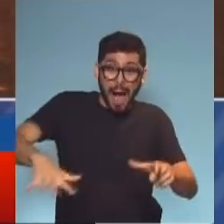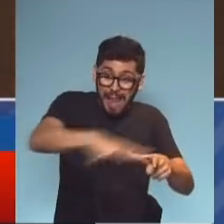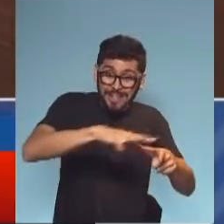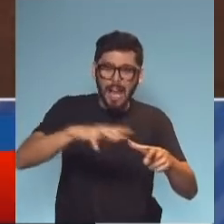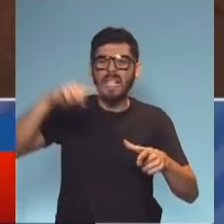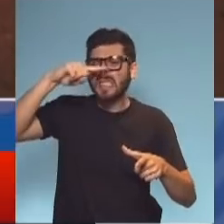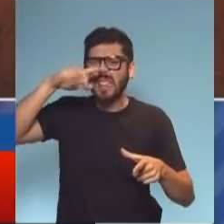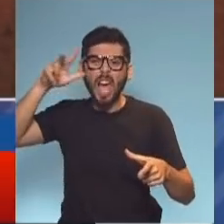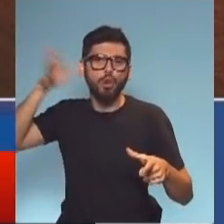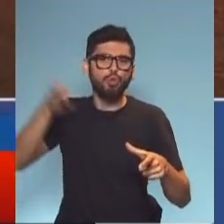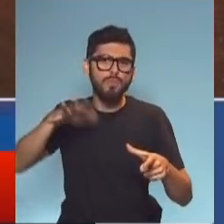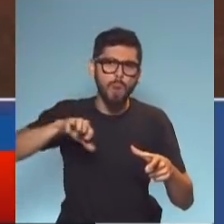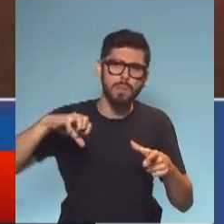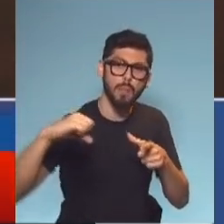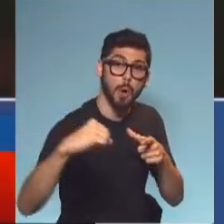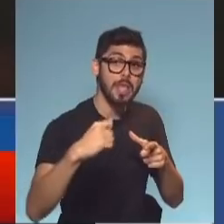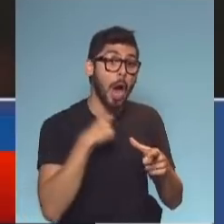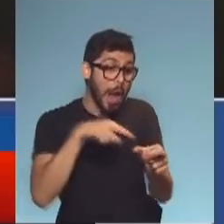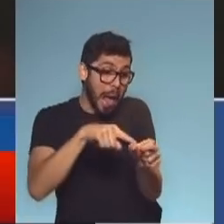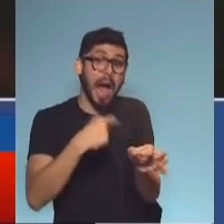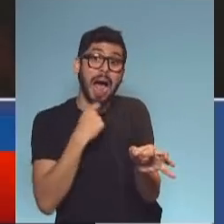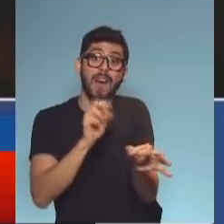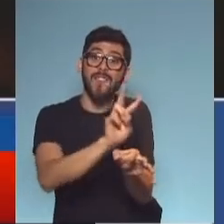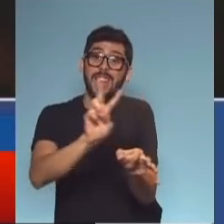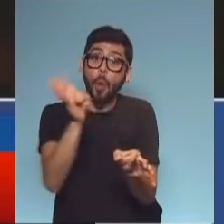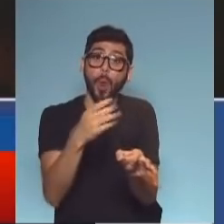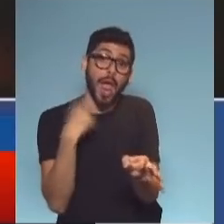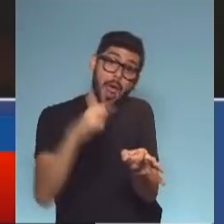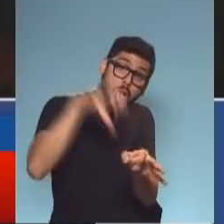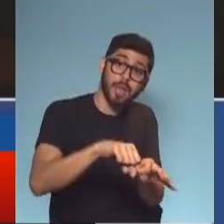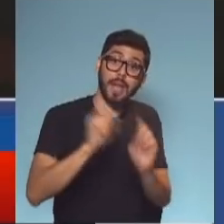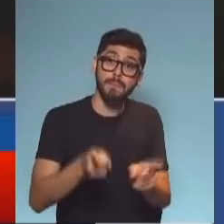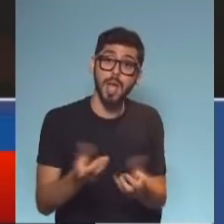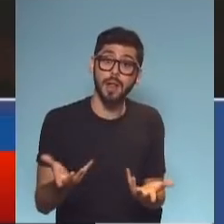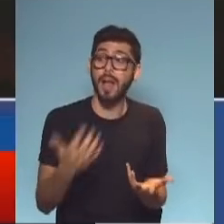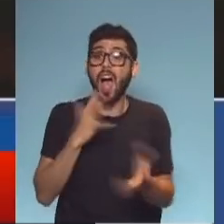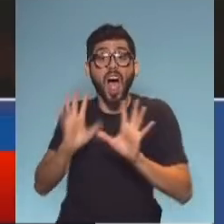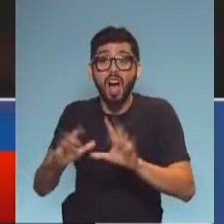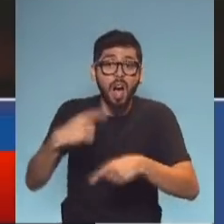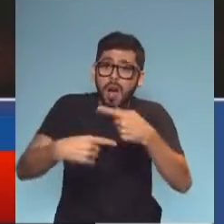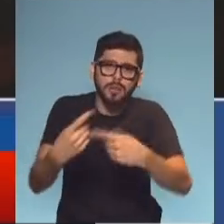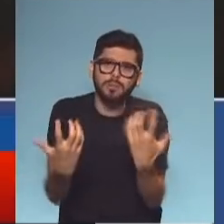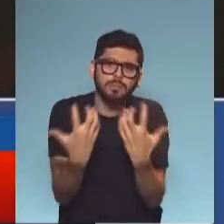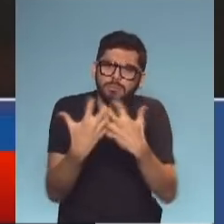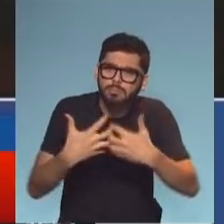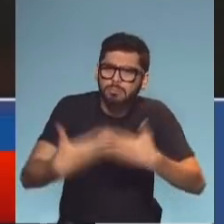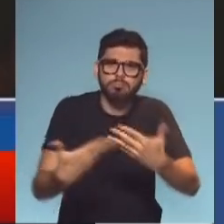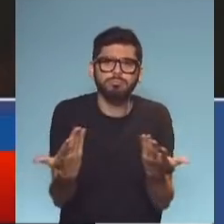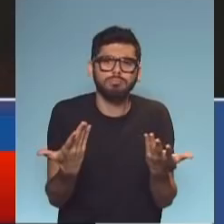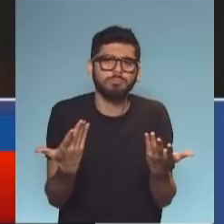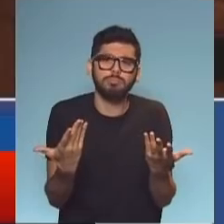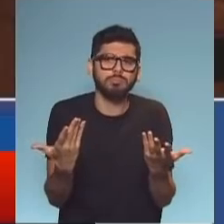pretenden quedarse con el 22%. La verdad es que esta lógica no puede funcionar y no hay...